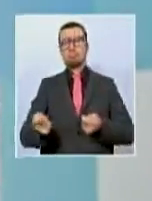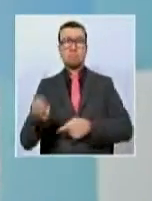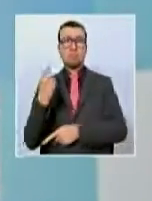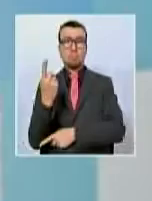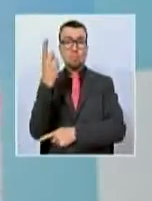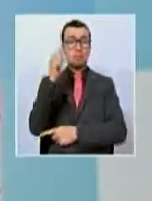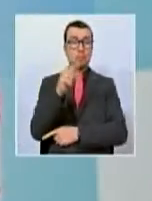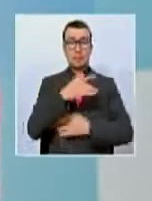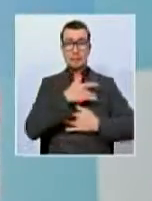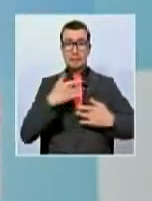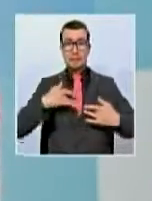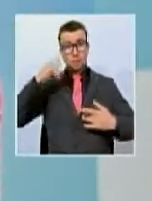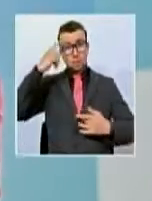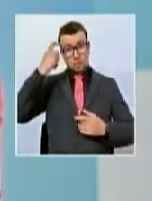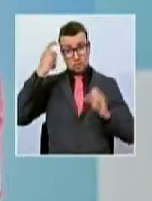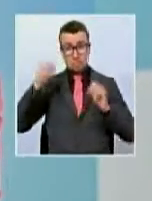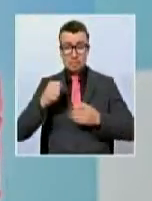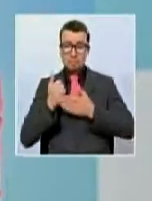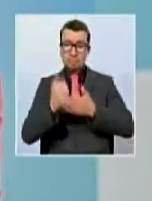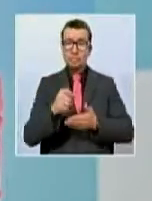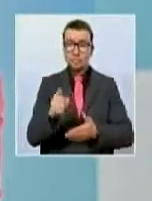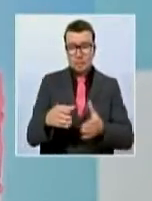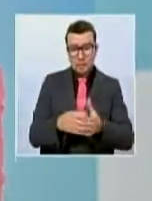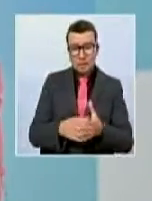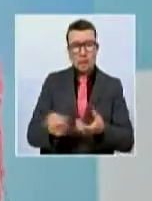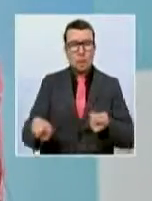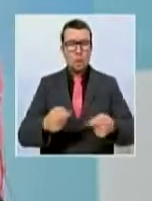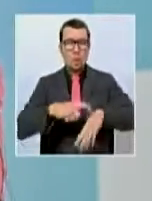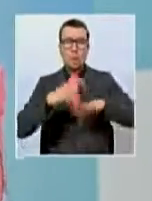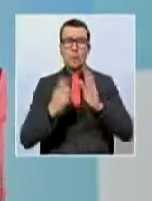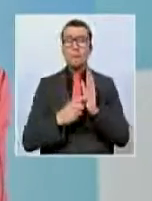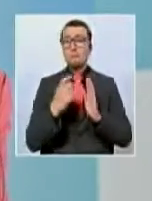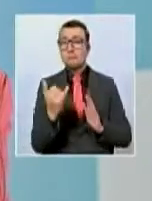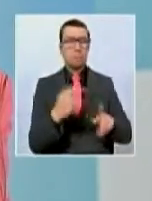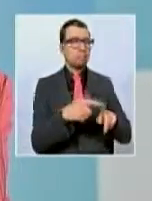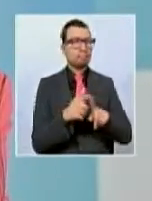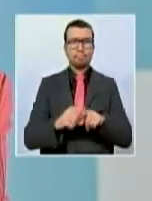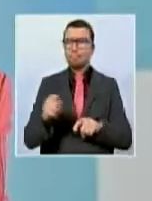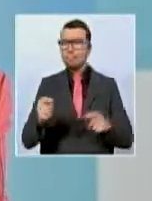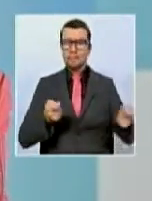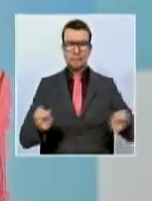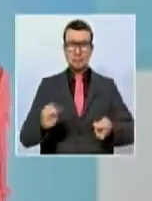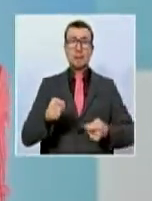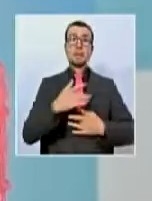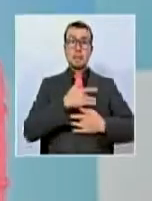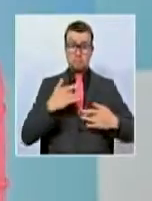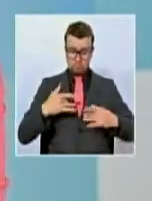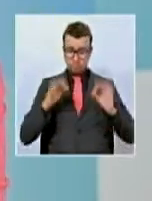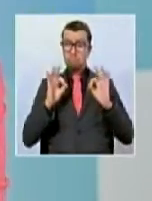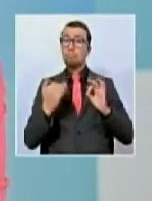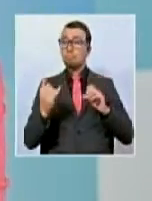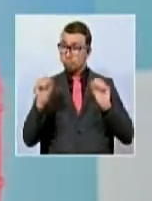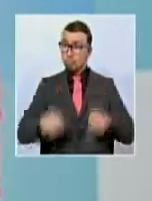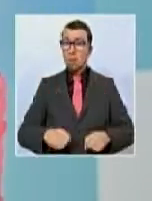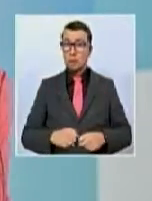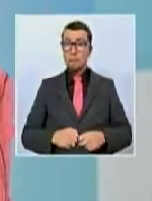gobierno una alternativa en la medicina alternativa y complementaria para los diferentes sistemas de salud del país.